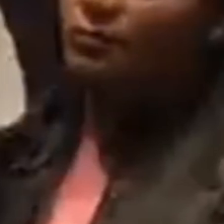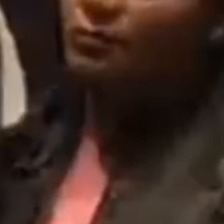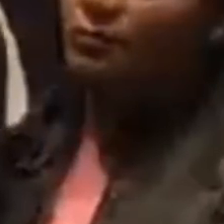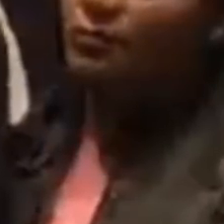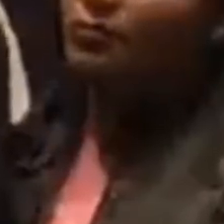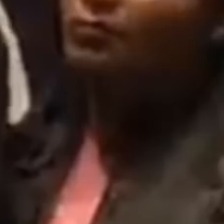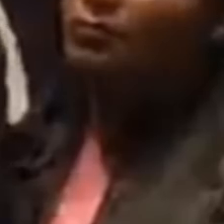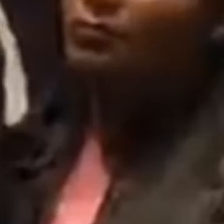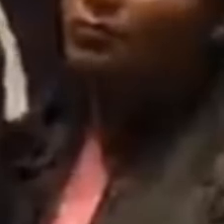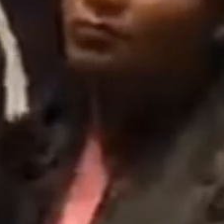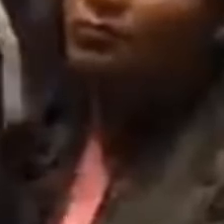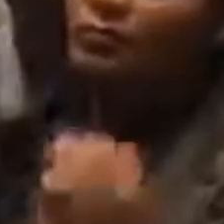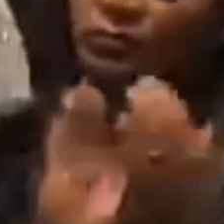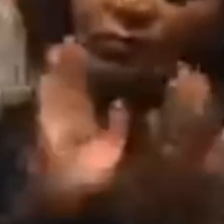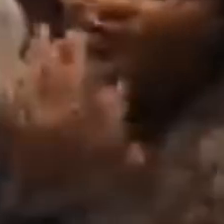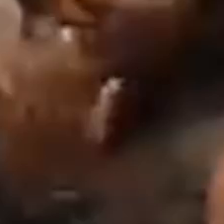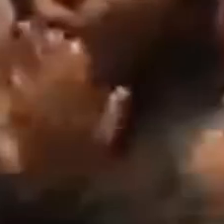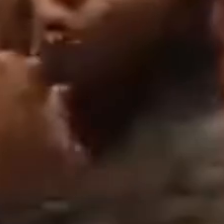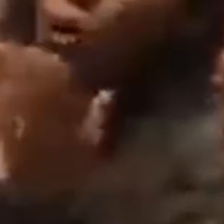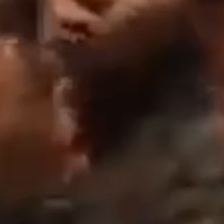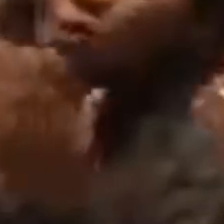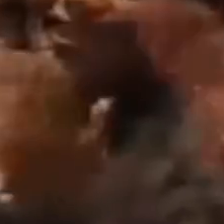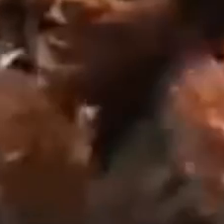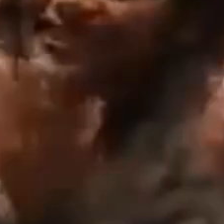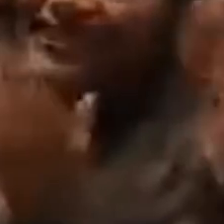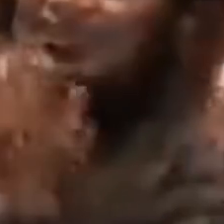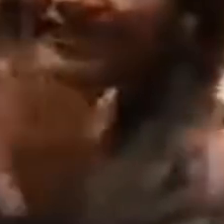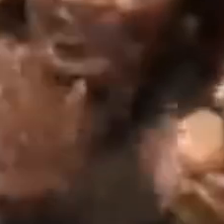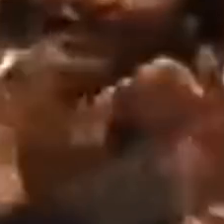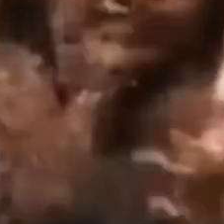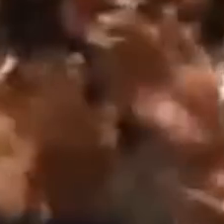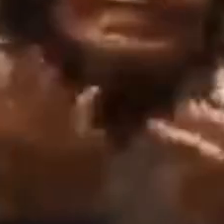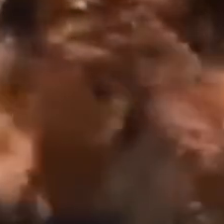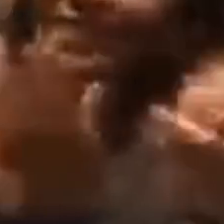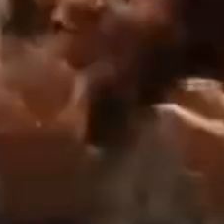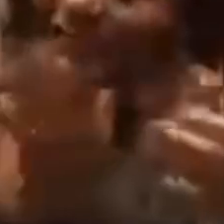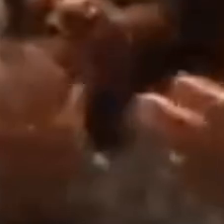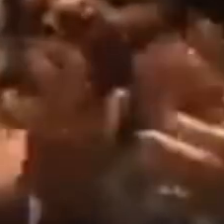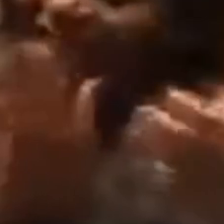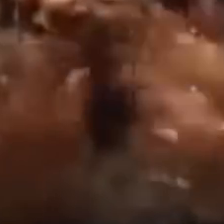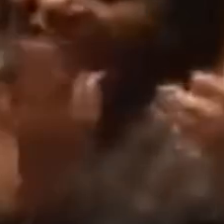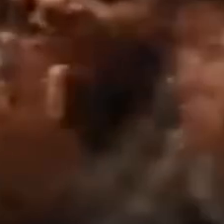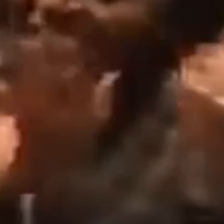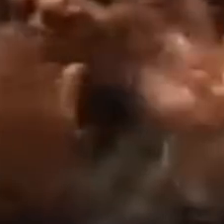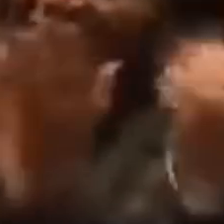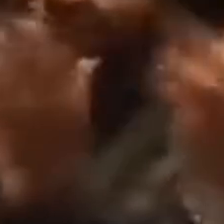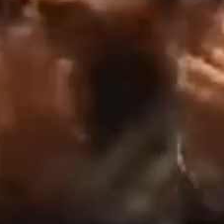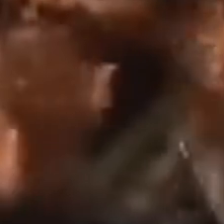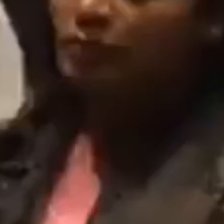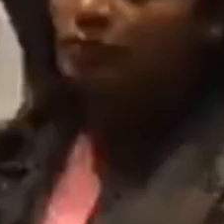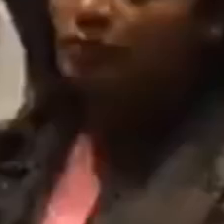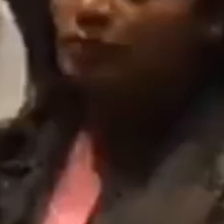los opositores al presidente, los opositores a la Cuarta Transformación, ya se estaban frotando las